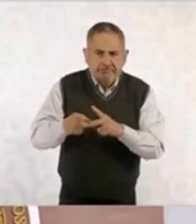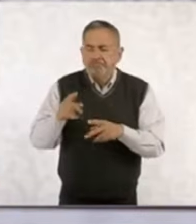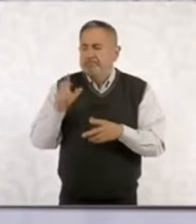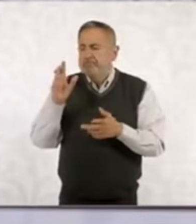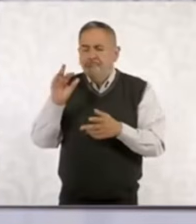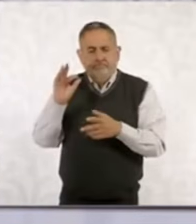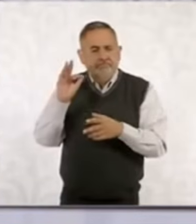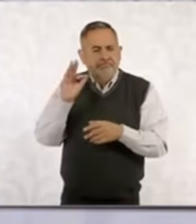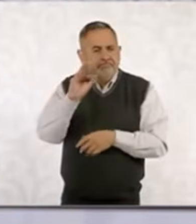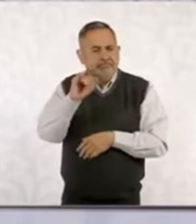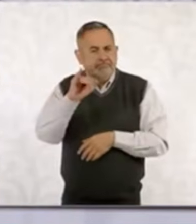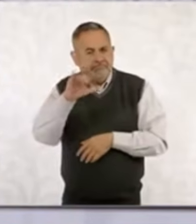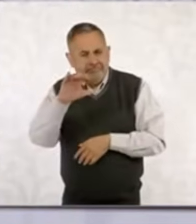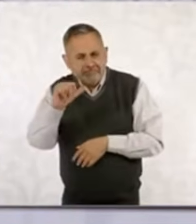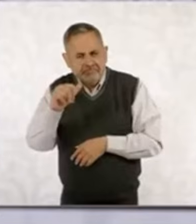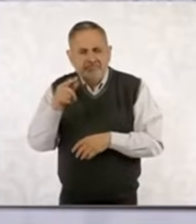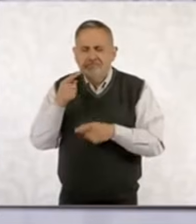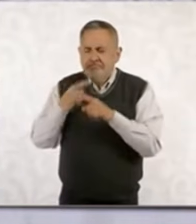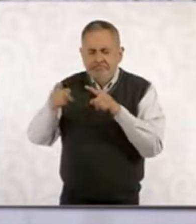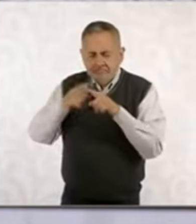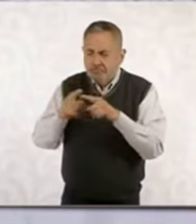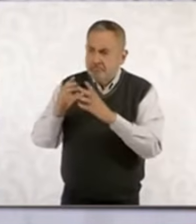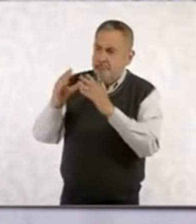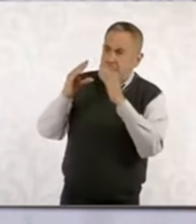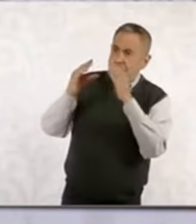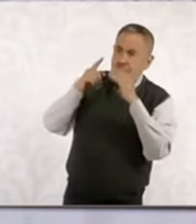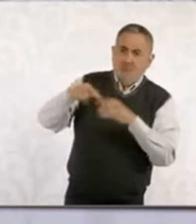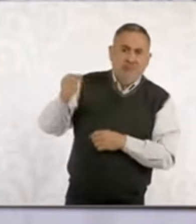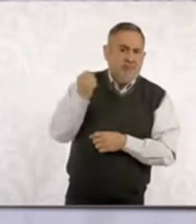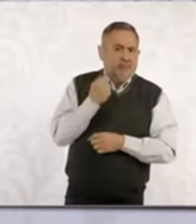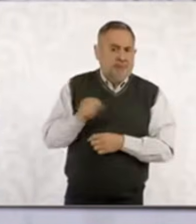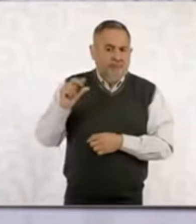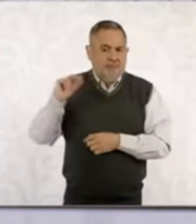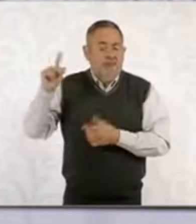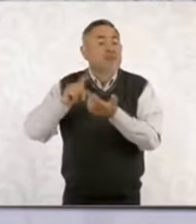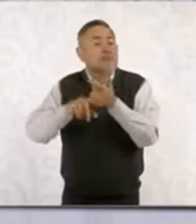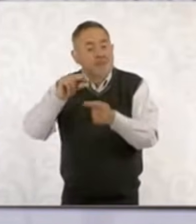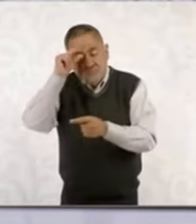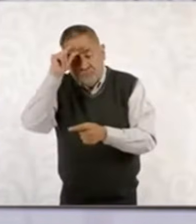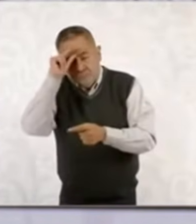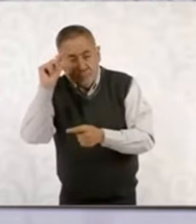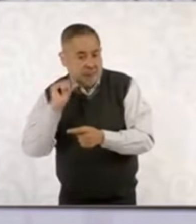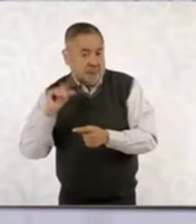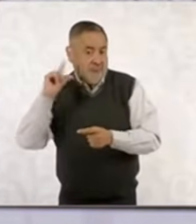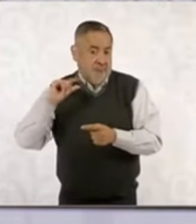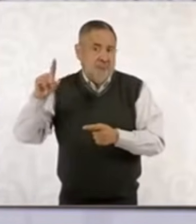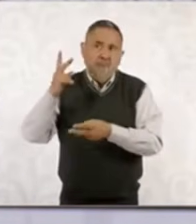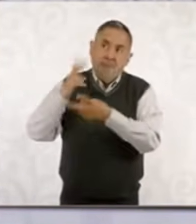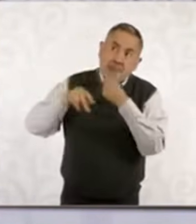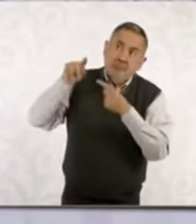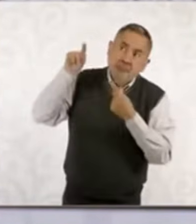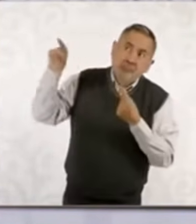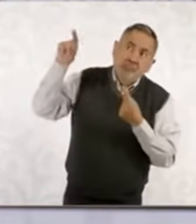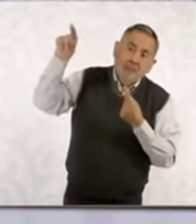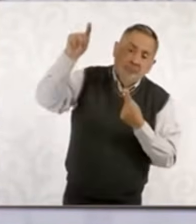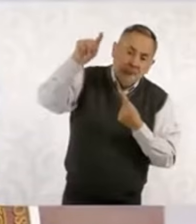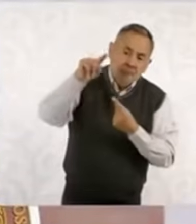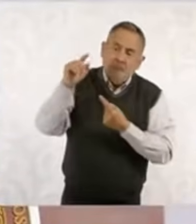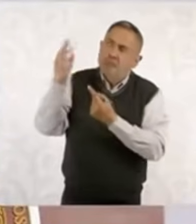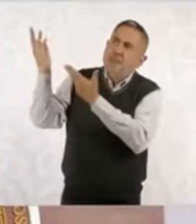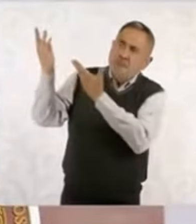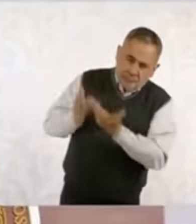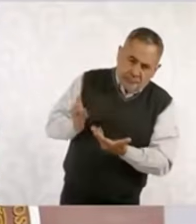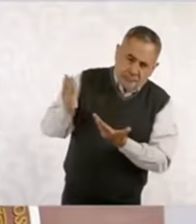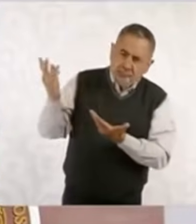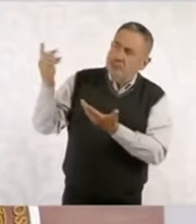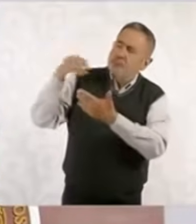física, había pues grandes intelectuales, científicos que fueron recibidos en México